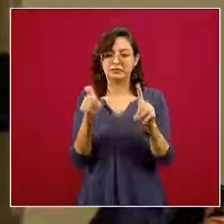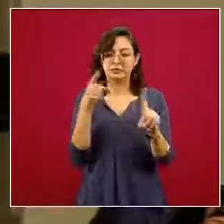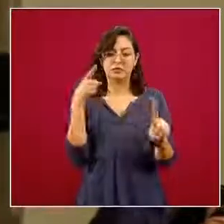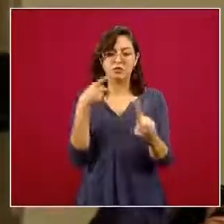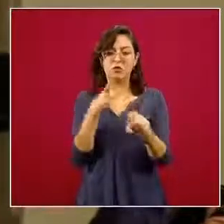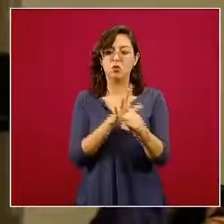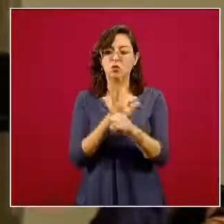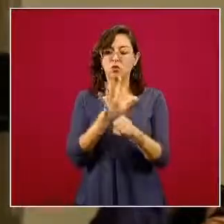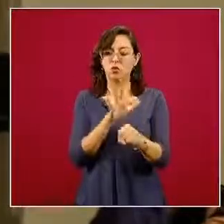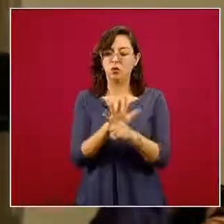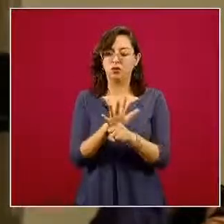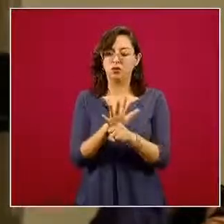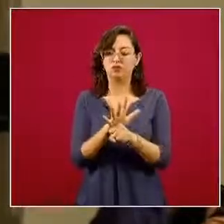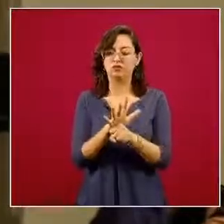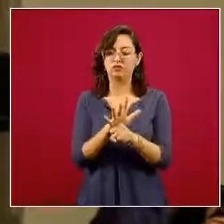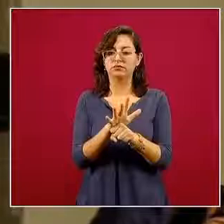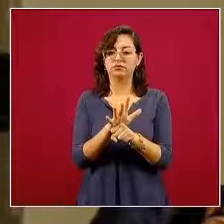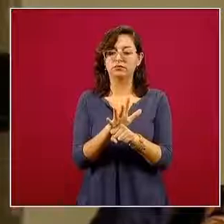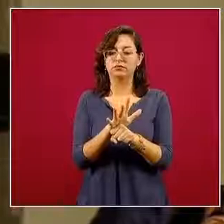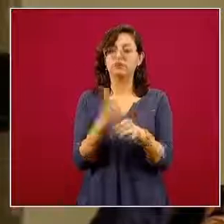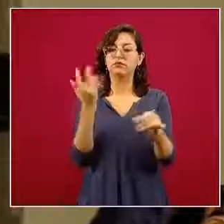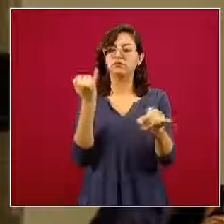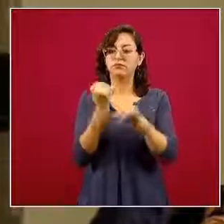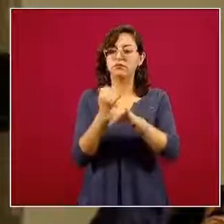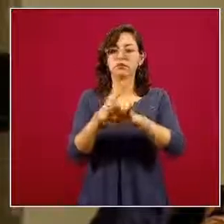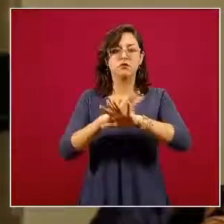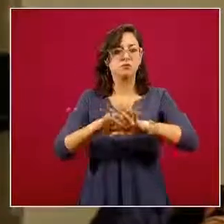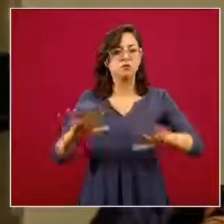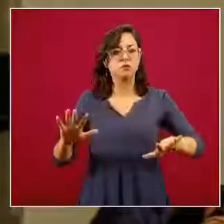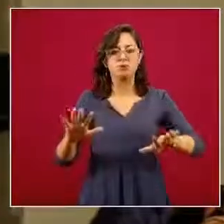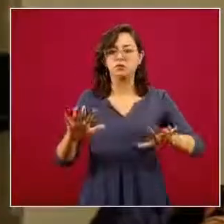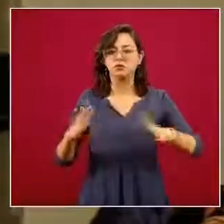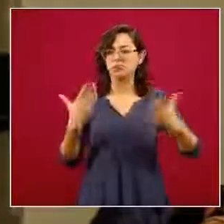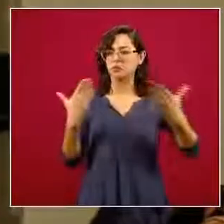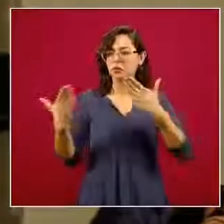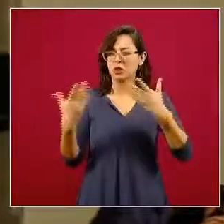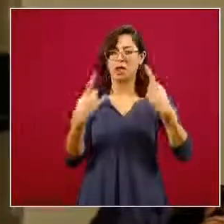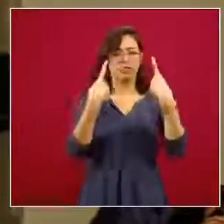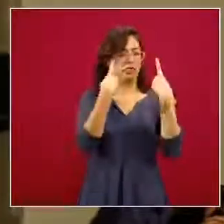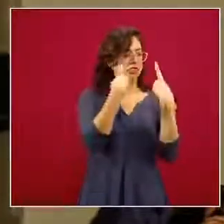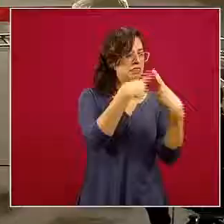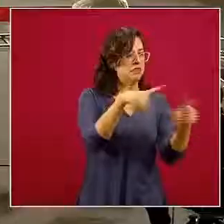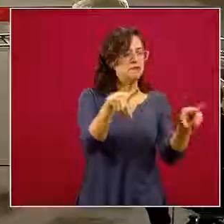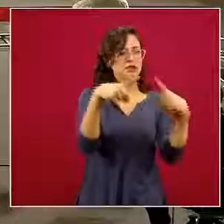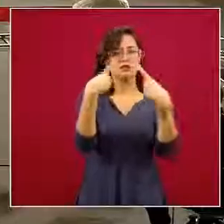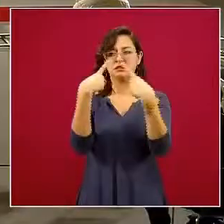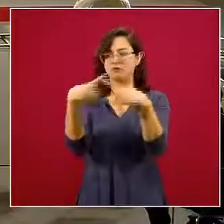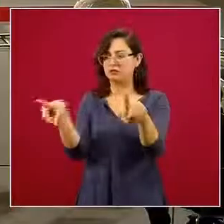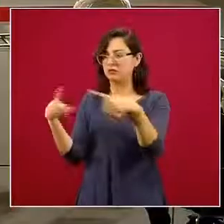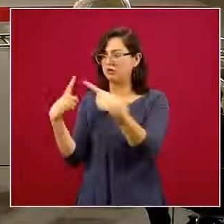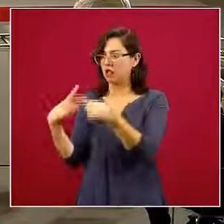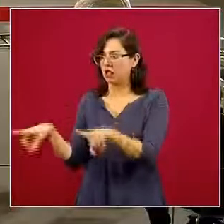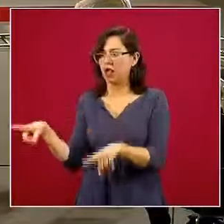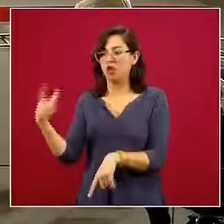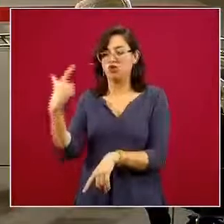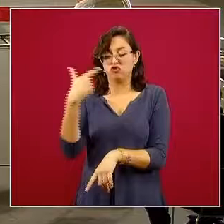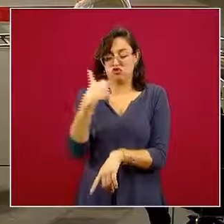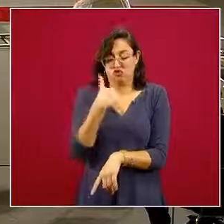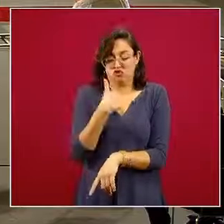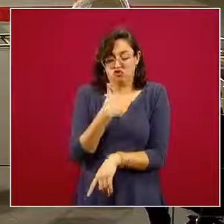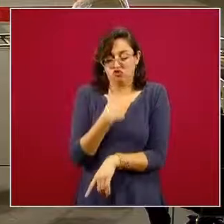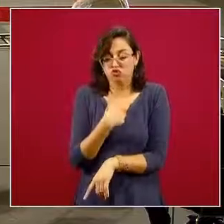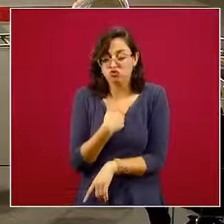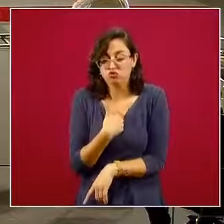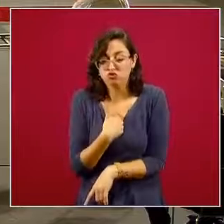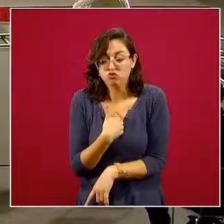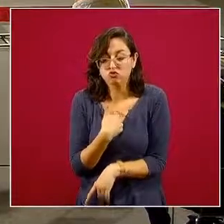Son las discrepancias tan fuertes que hay en la información. Yo me metí a hacer un análisis detallado de la información que nos presenta allá